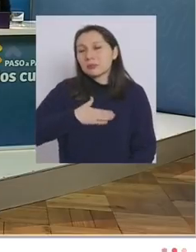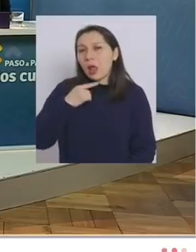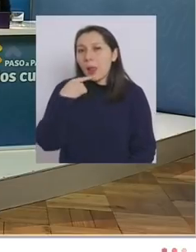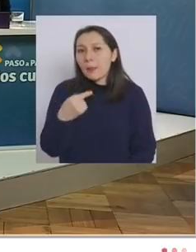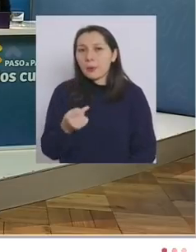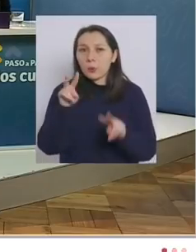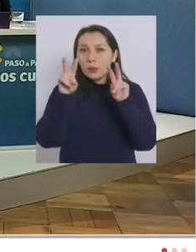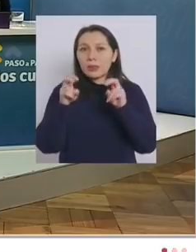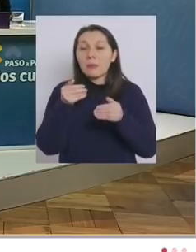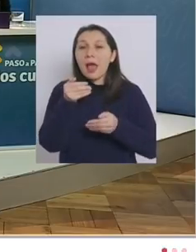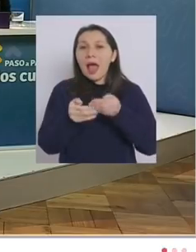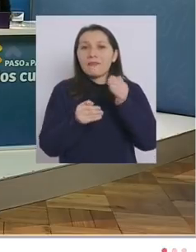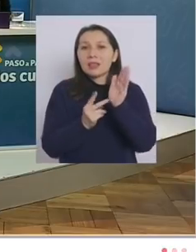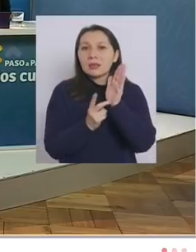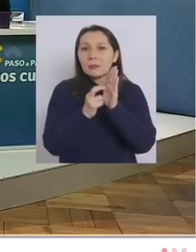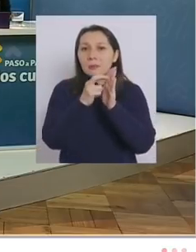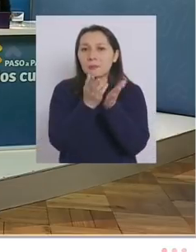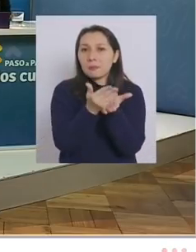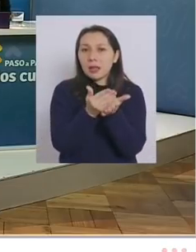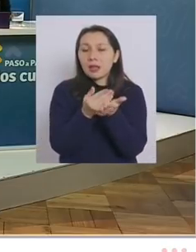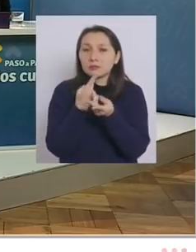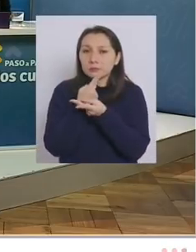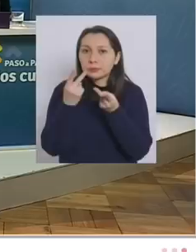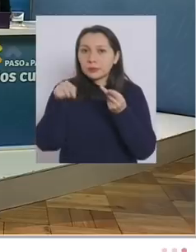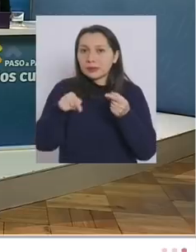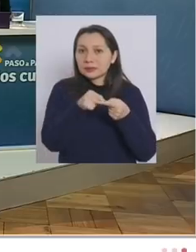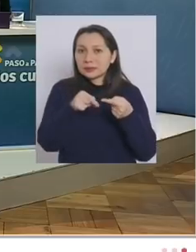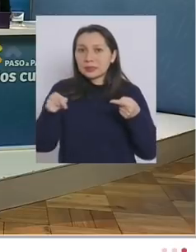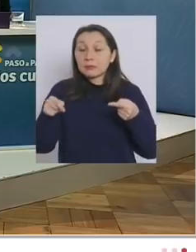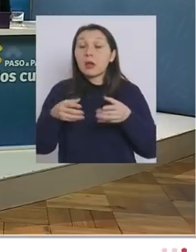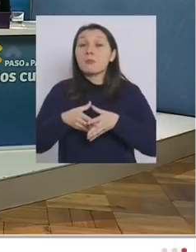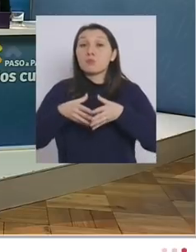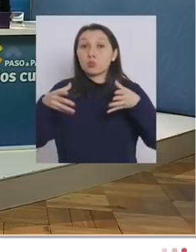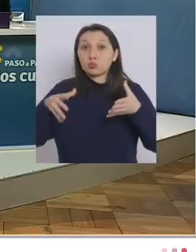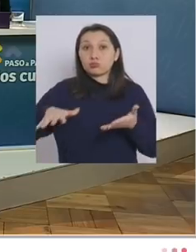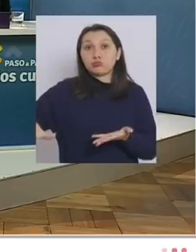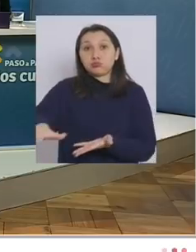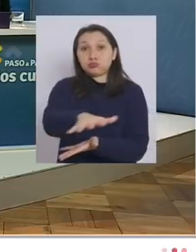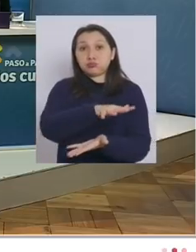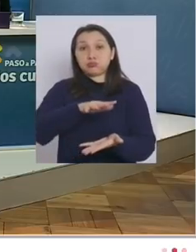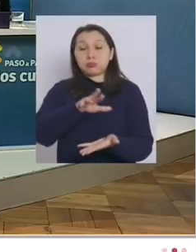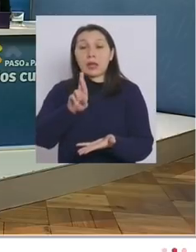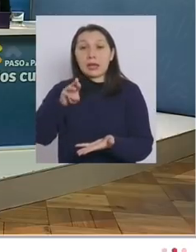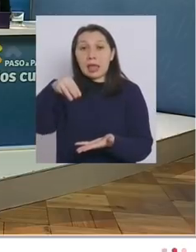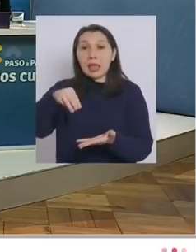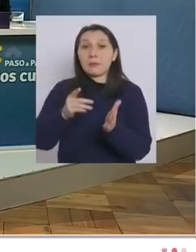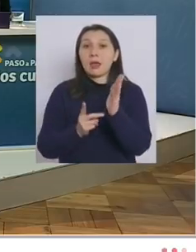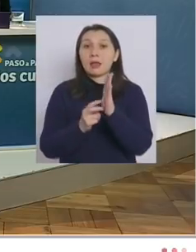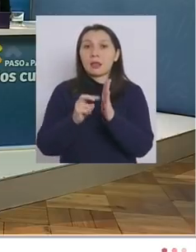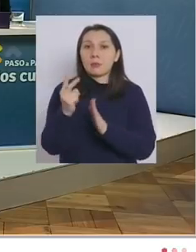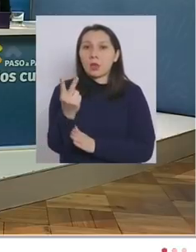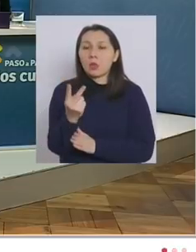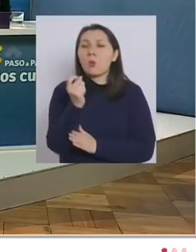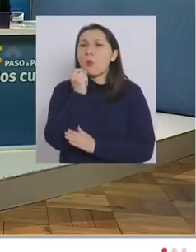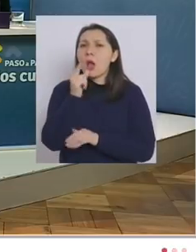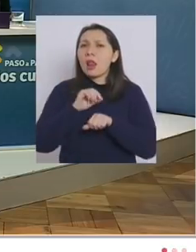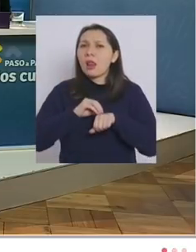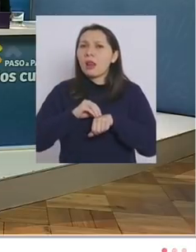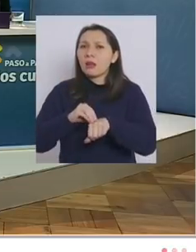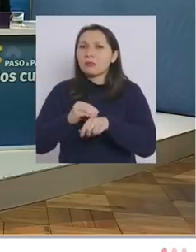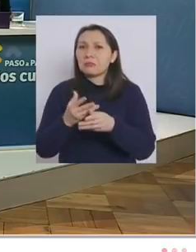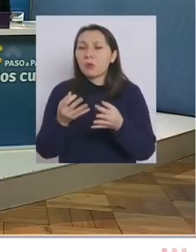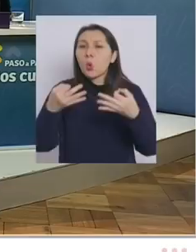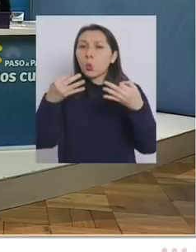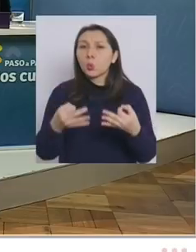consultar respecto a los avances del plan paso a paso que se dieron esta semana con gran parte de la región metropolitana en fase 2. ¿Qué señal se busca dar con esto,